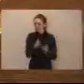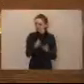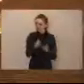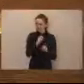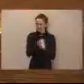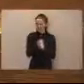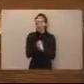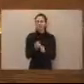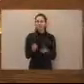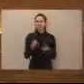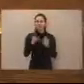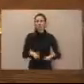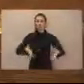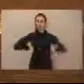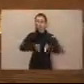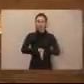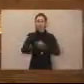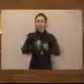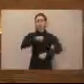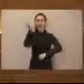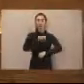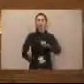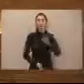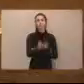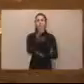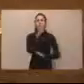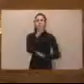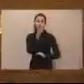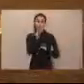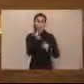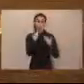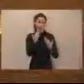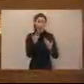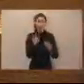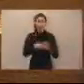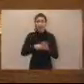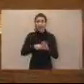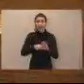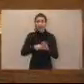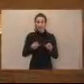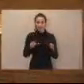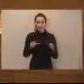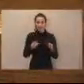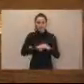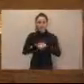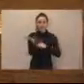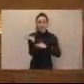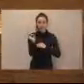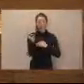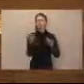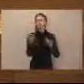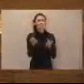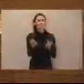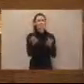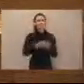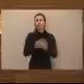total prácticamente el ahorro generado con estas vacantes puras solamente de ese aspecto ya serviría casi milimétricamente para poder cubrir los